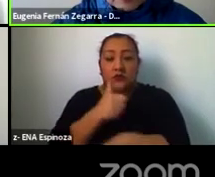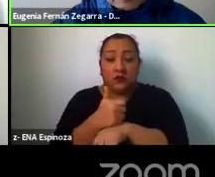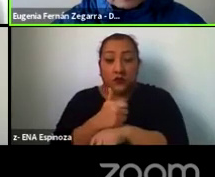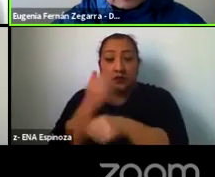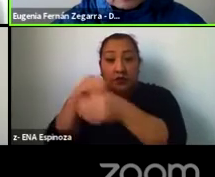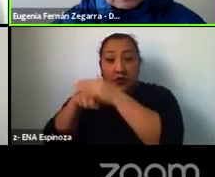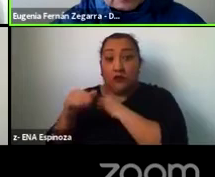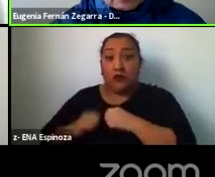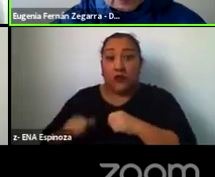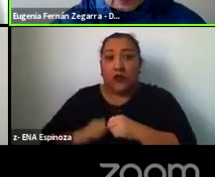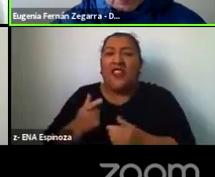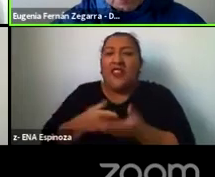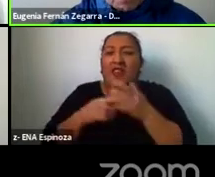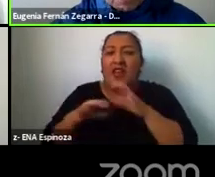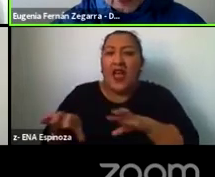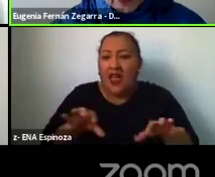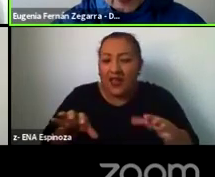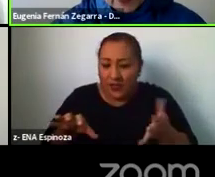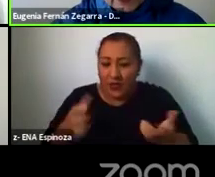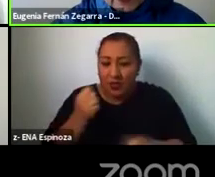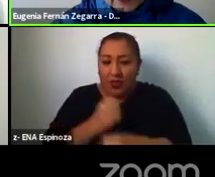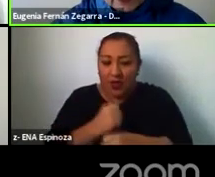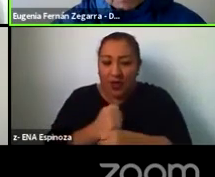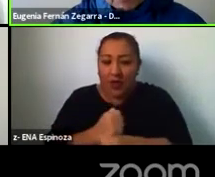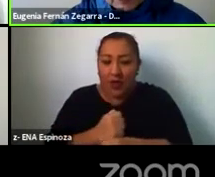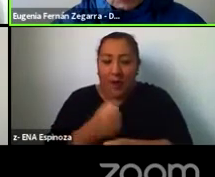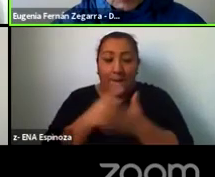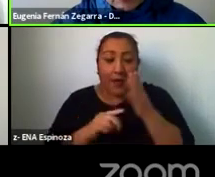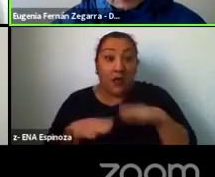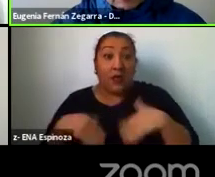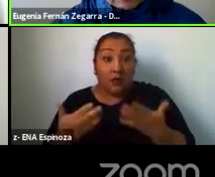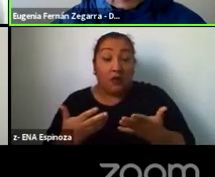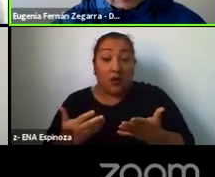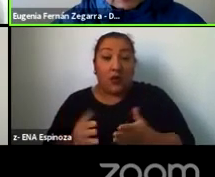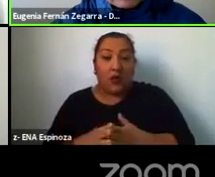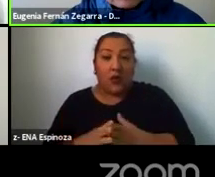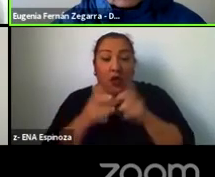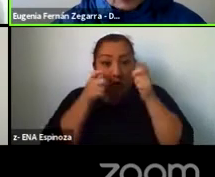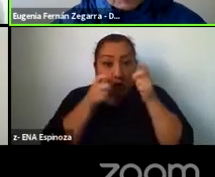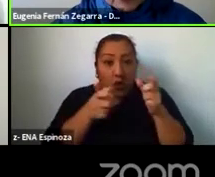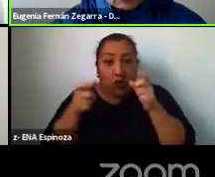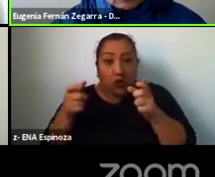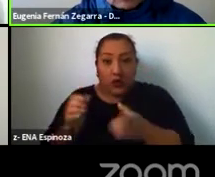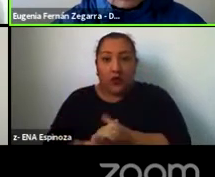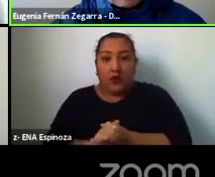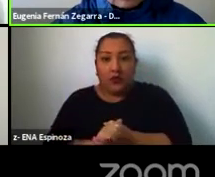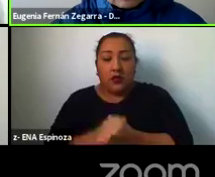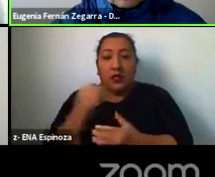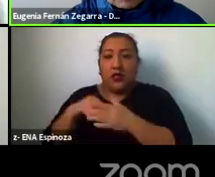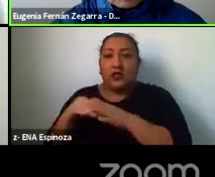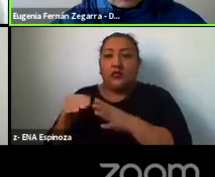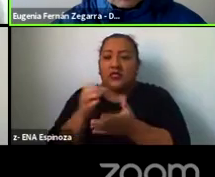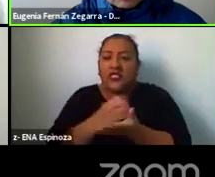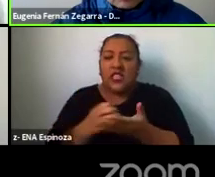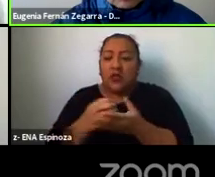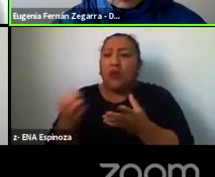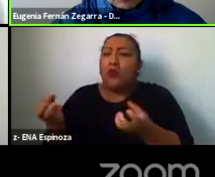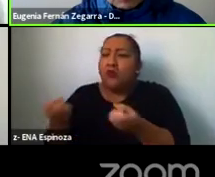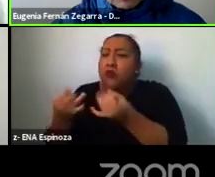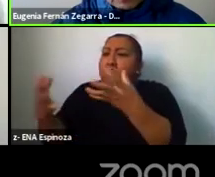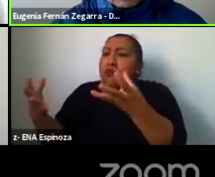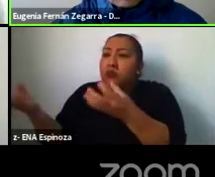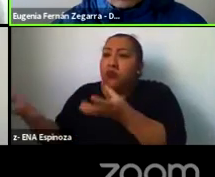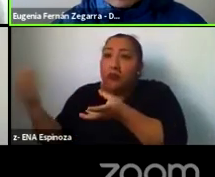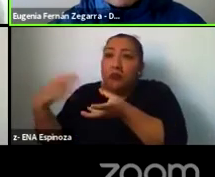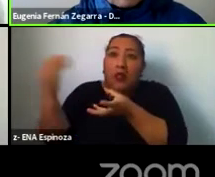las medidas que se deben dictar para regular el centro de abastos, ¿no? Que es donde se está produciendo mayores